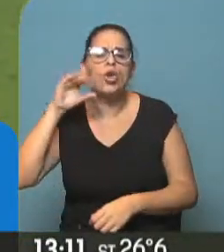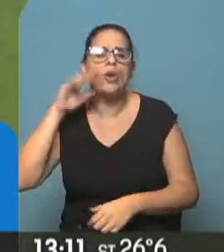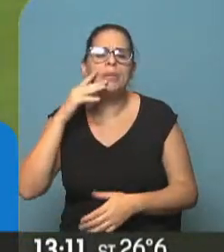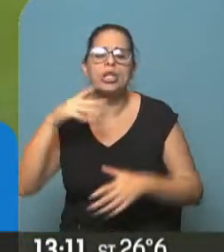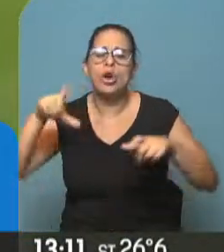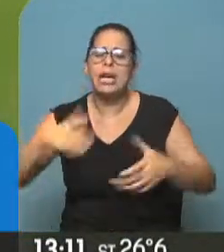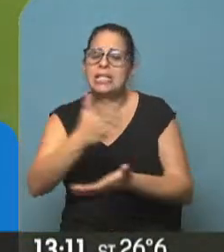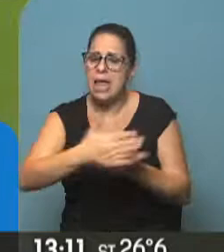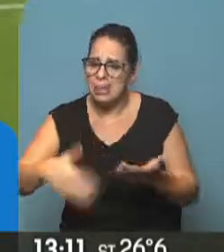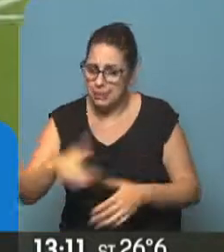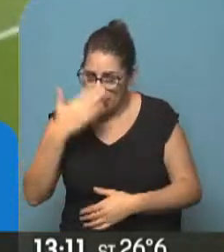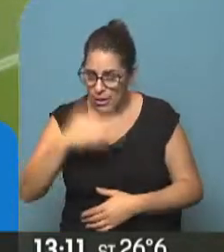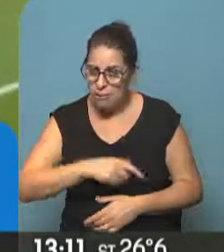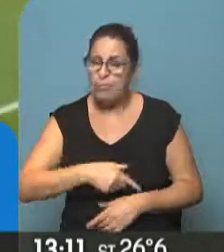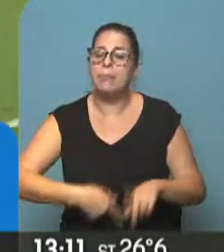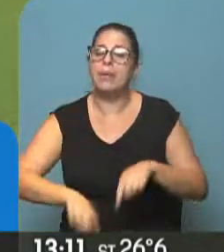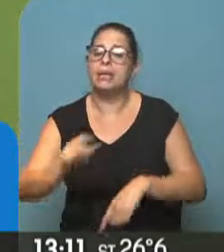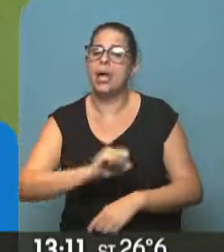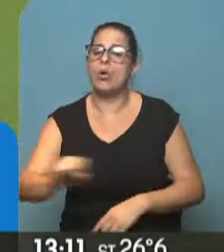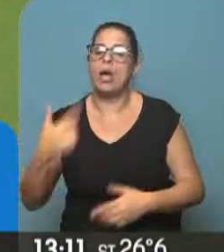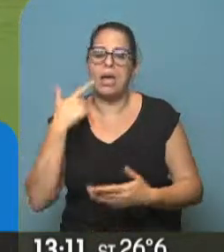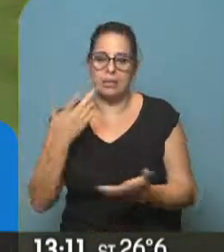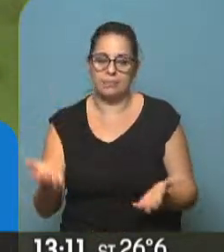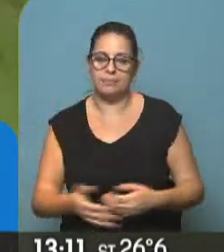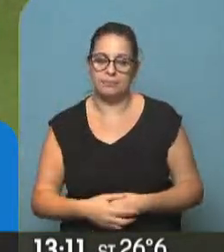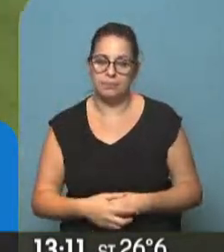que después definía de esta manera.